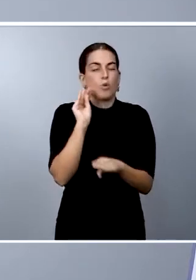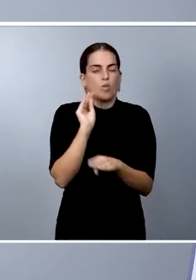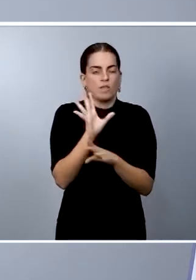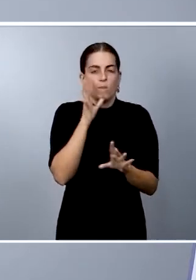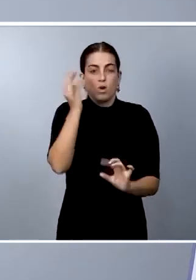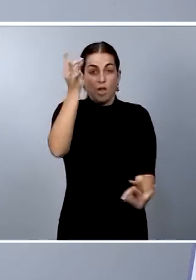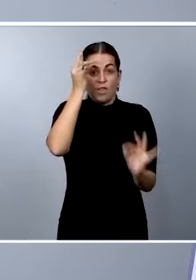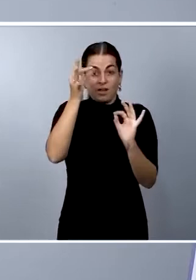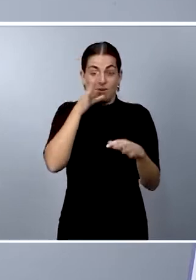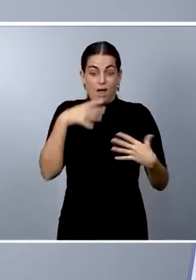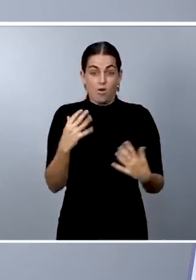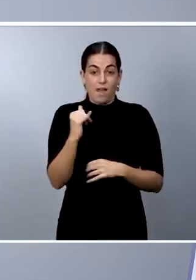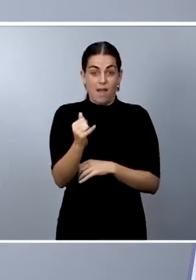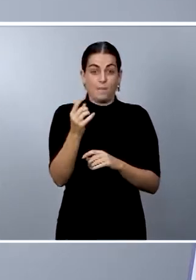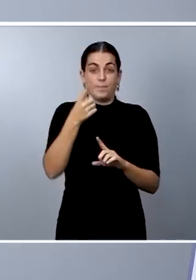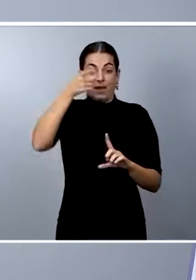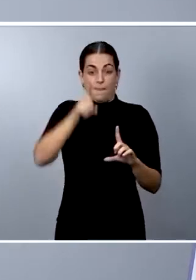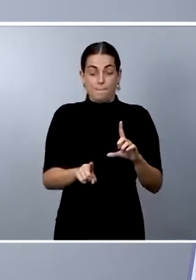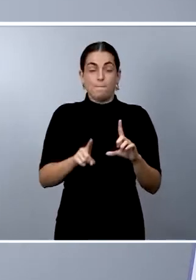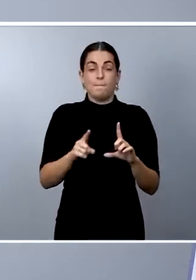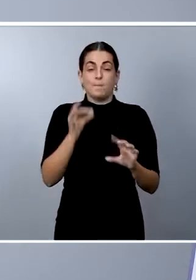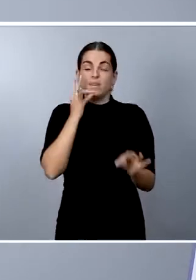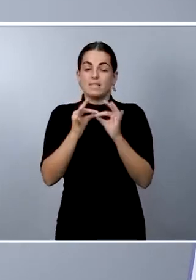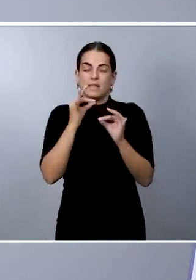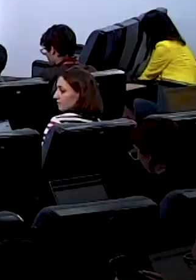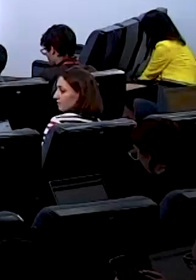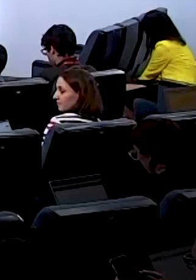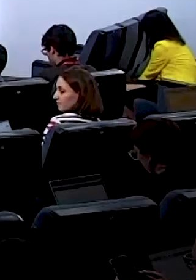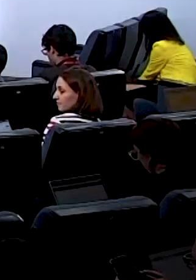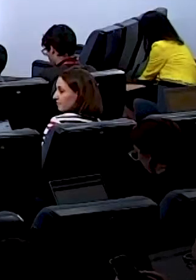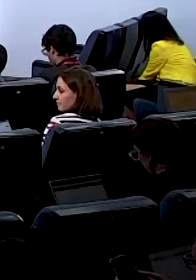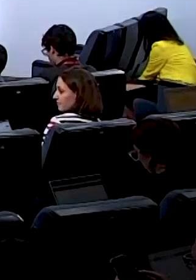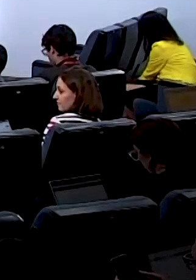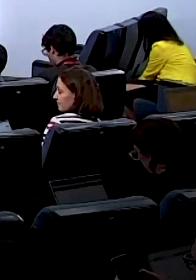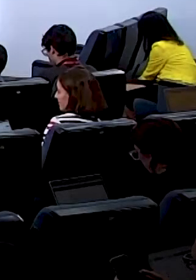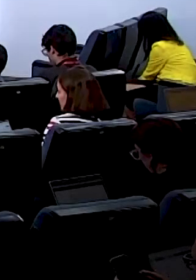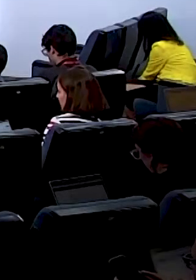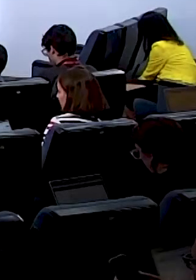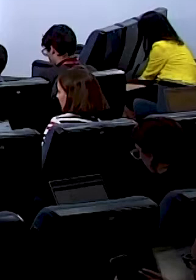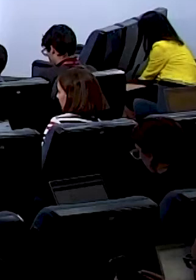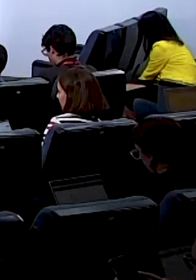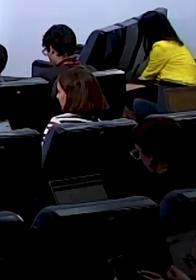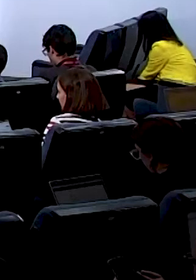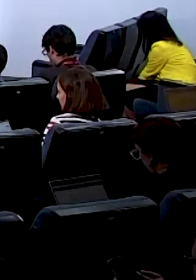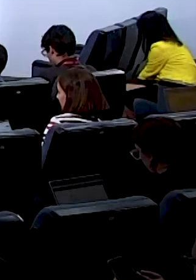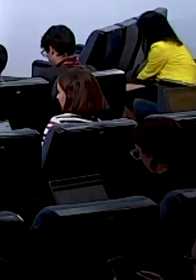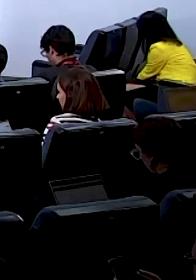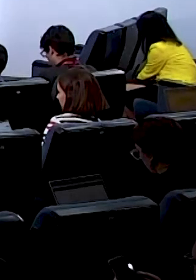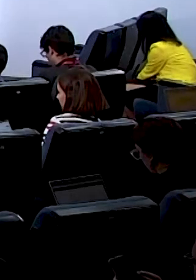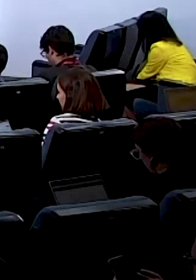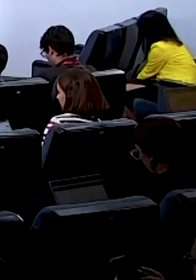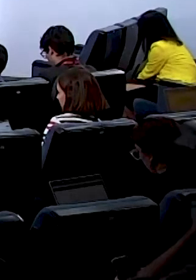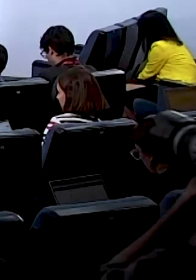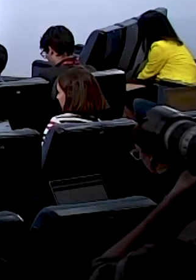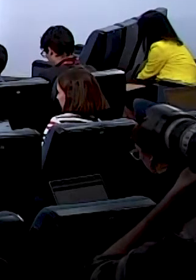disponibles en el mes de septiembre están apuntando a un crecimiento incluso más fuerte nuos supuestos incorpor el paquete fiscal anunciado